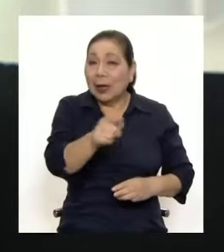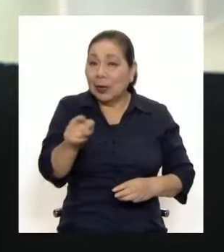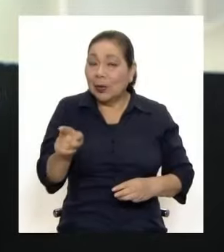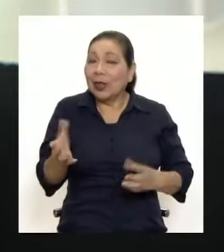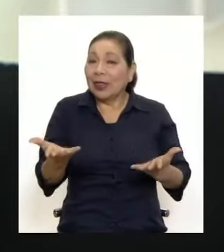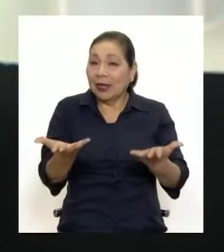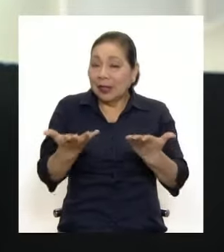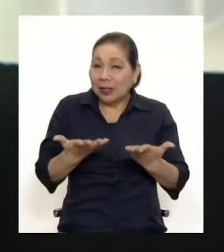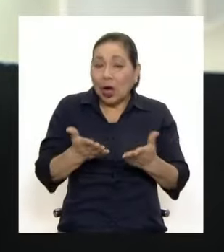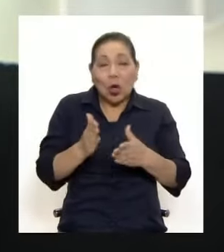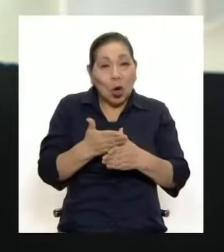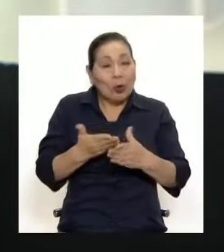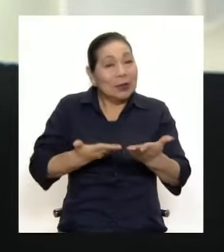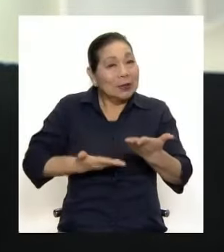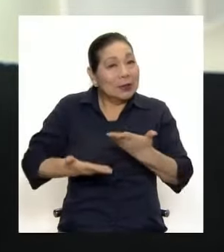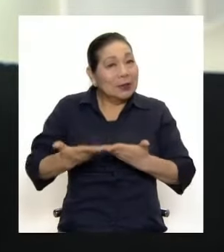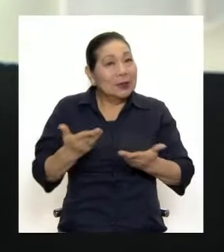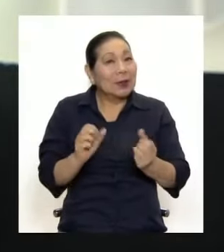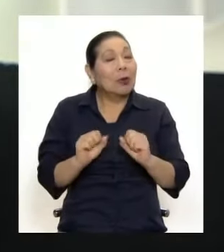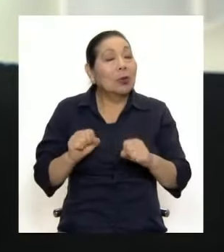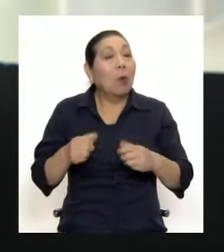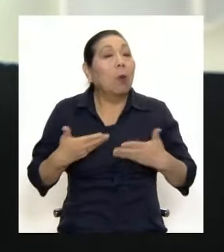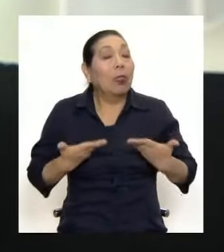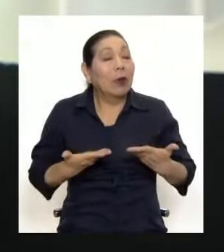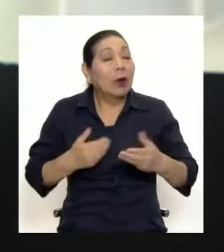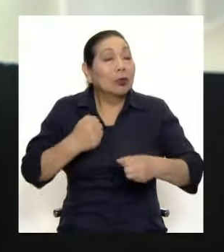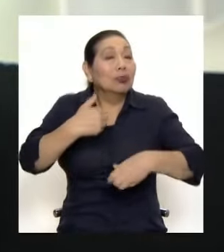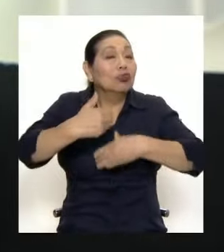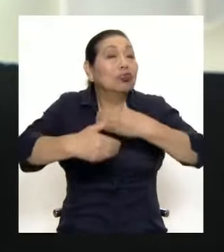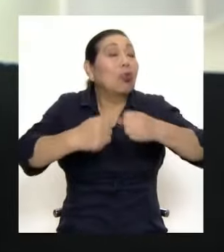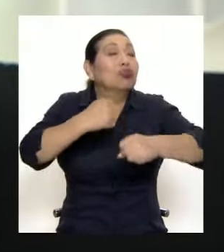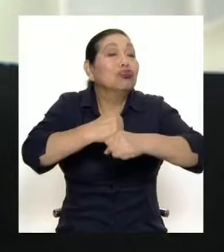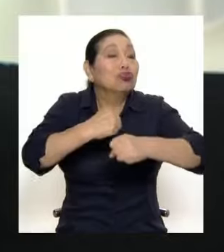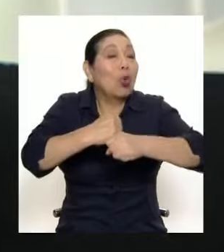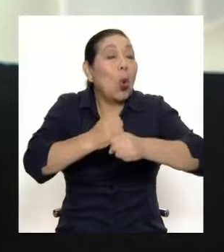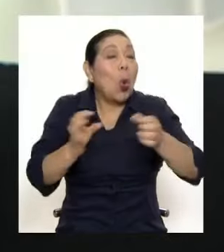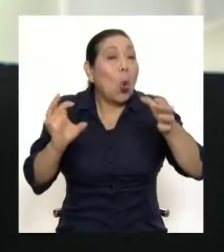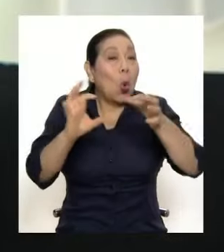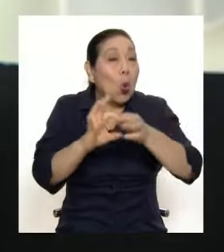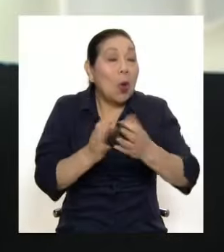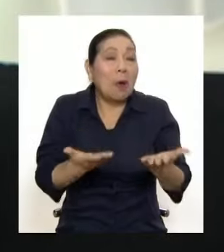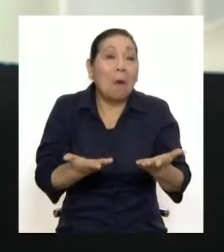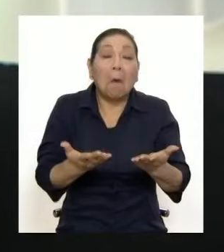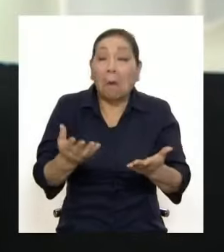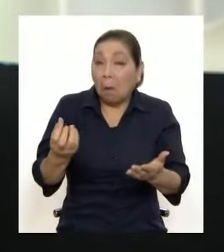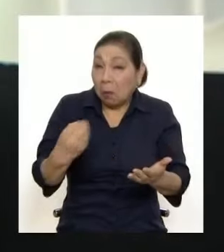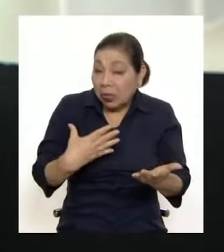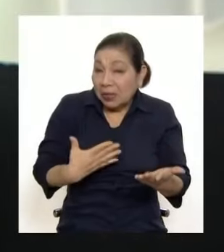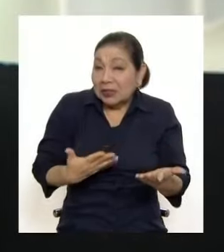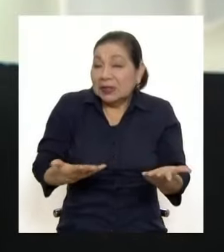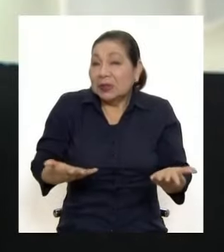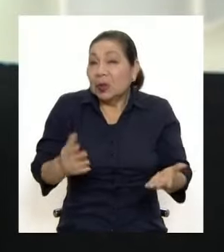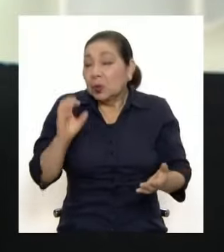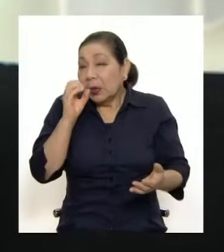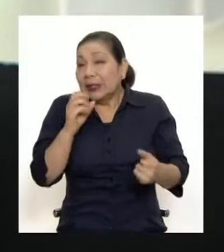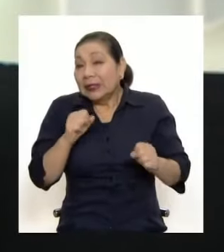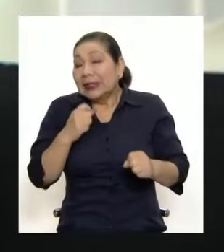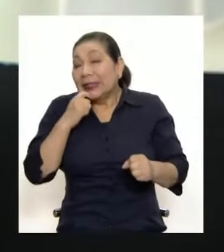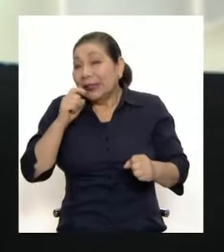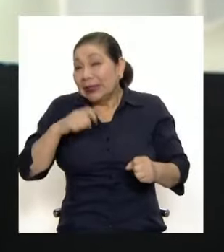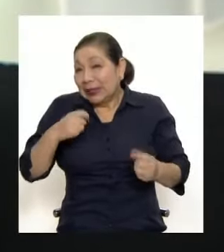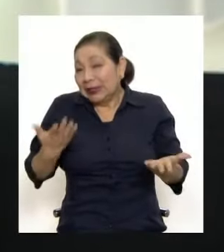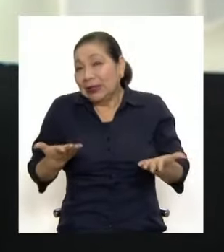usted tendría que compartir con ellos a manera de poder seguir trabajando de la mano con sanip los pueden buscar a ustedes si en algún momento